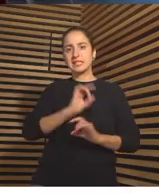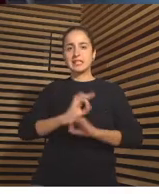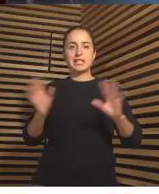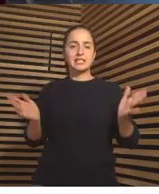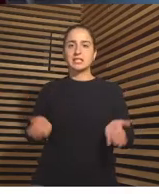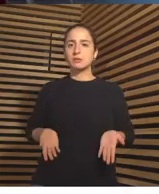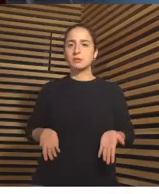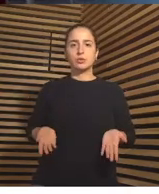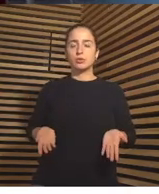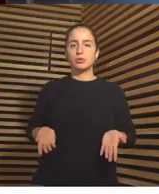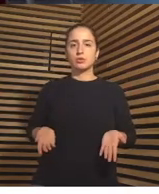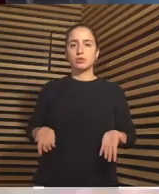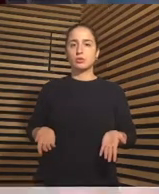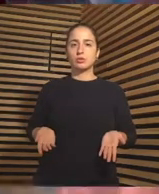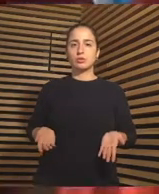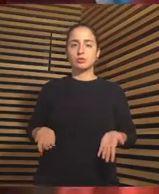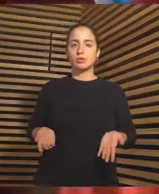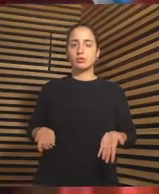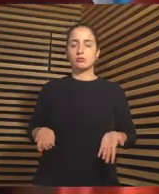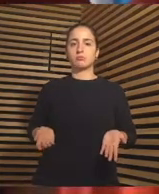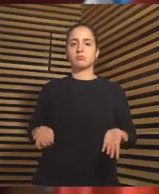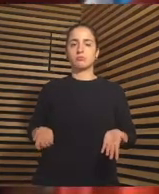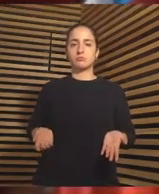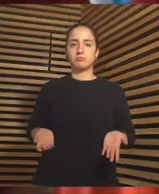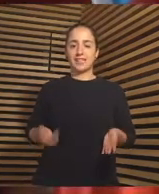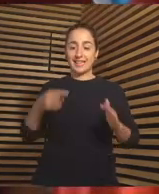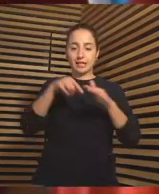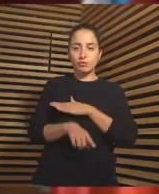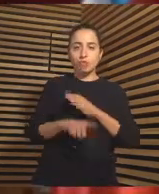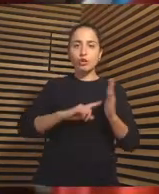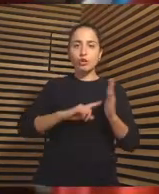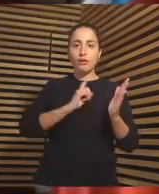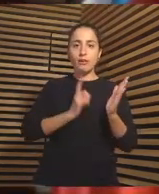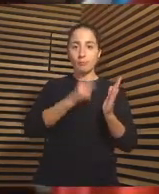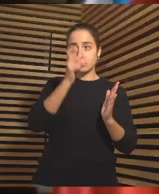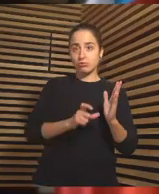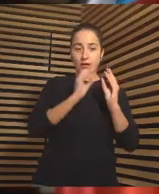Es decir, en el fondo, el legislador lo que nos dice es